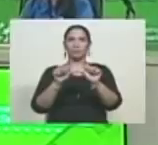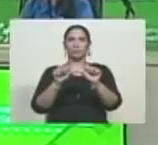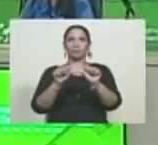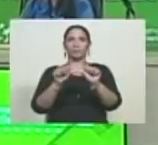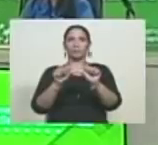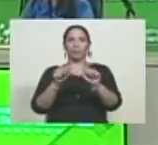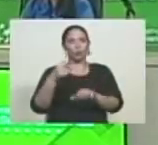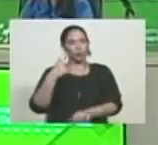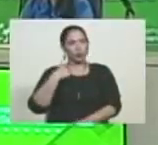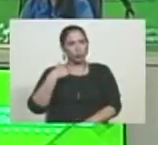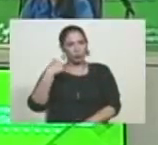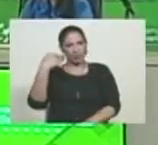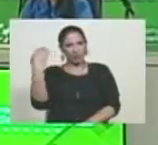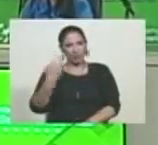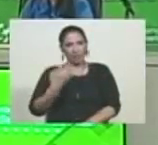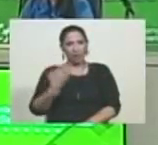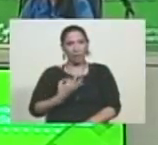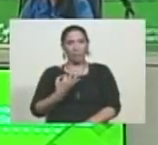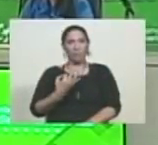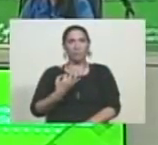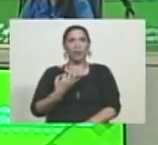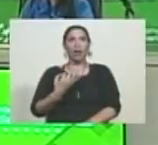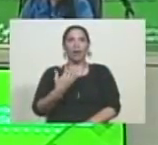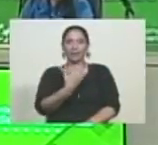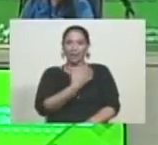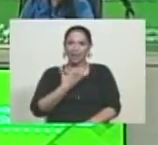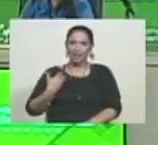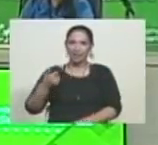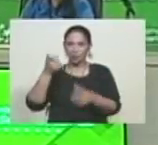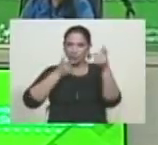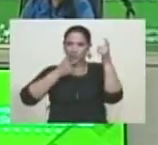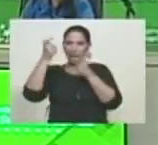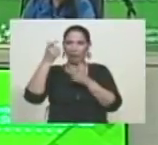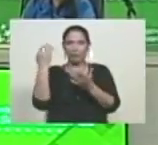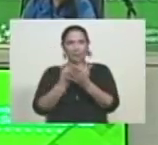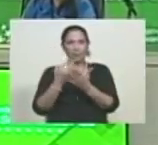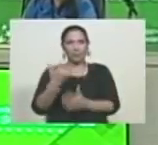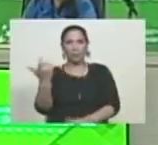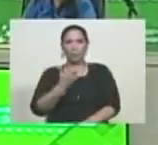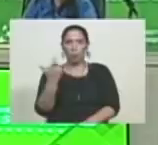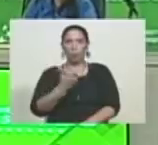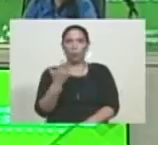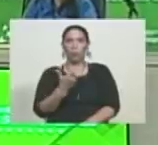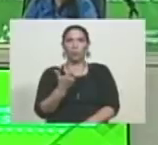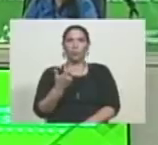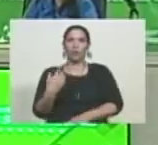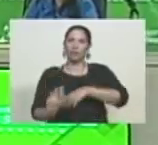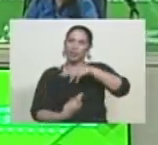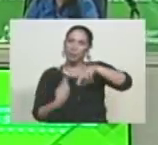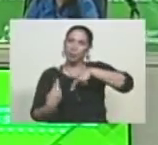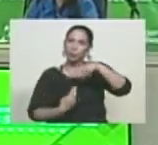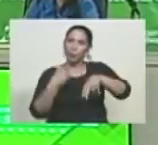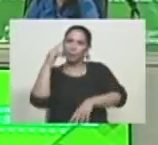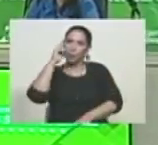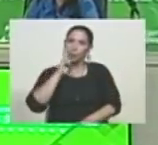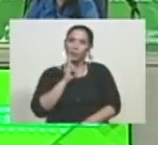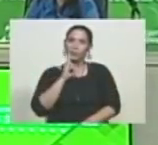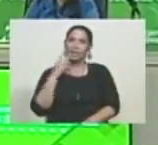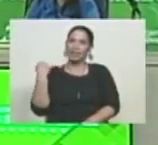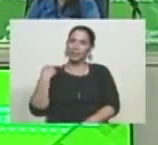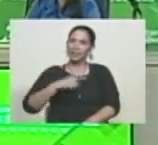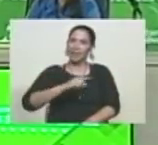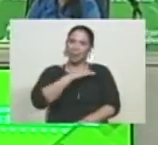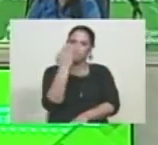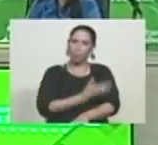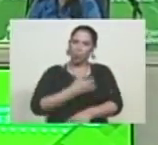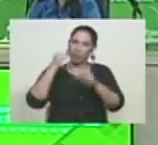Yo siempre he querido, y nuestro comandante Chávez siempre buscó, que la revolución bolivariana tenga un